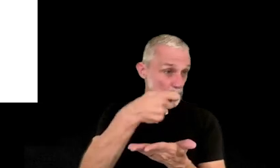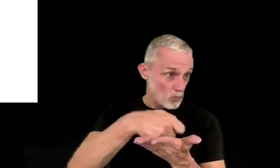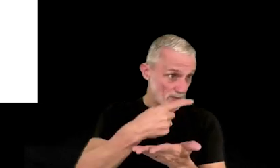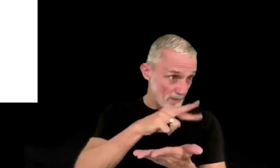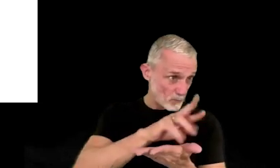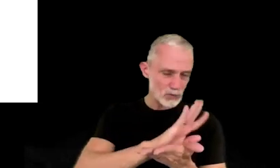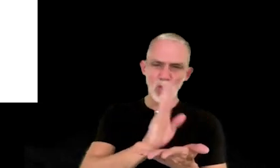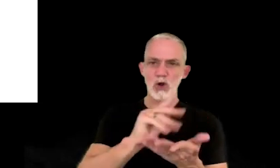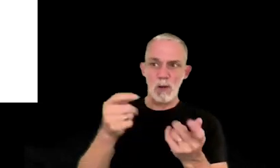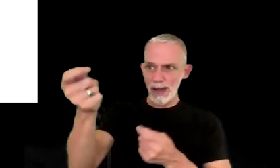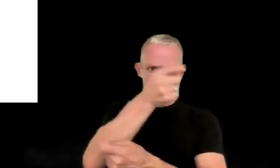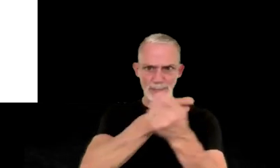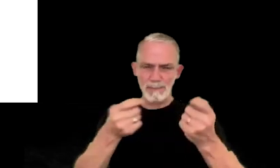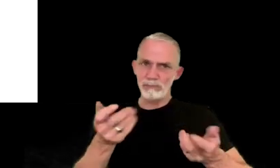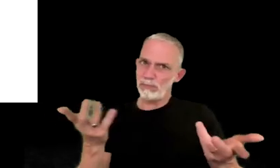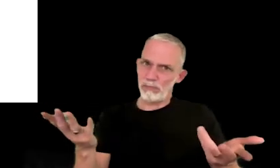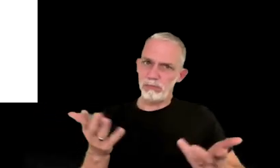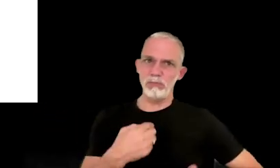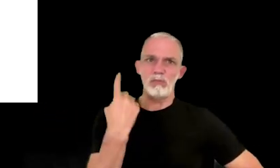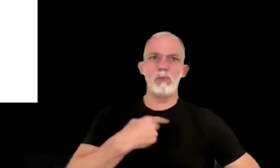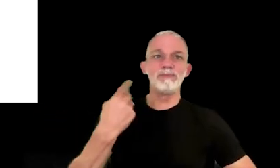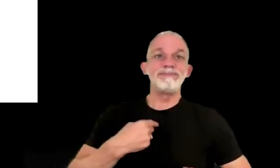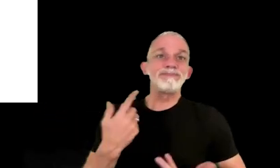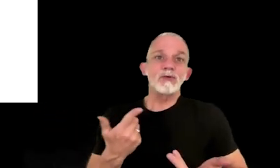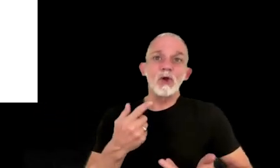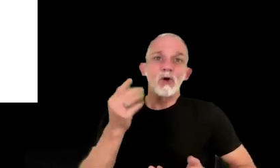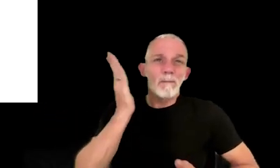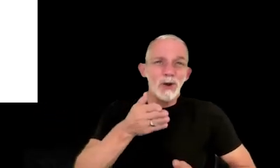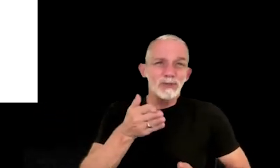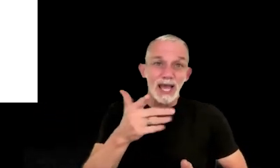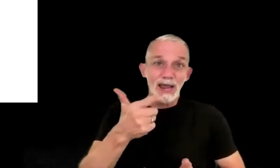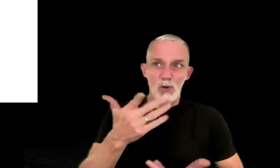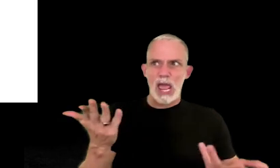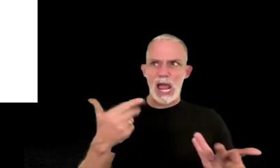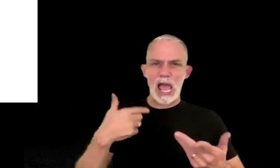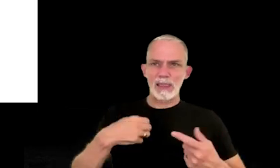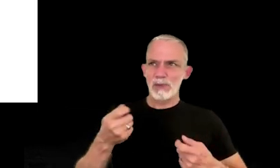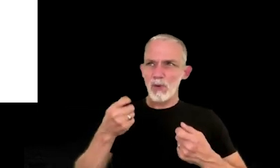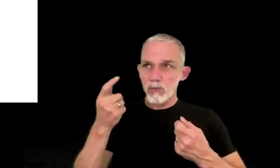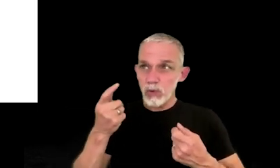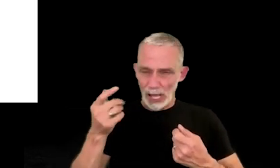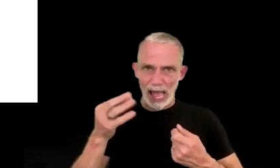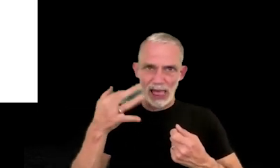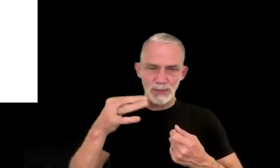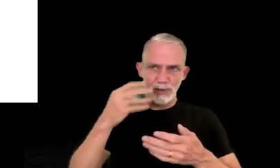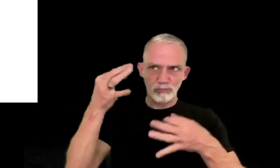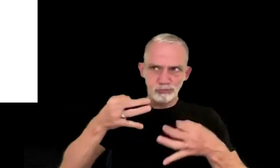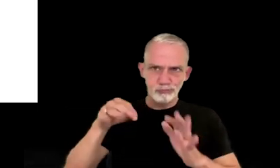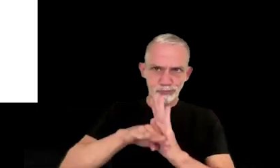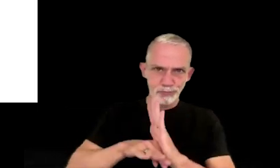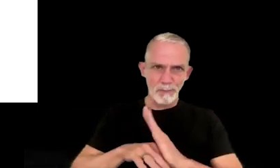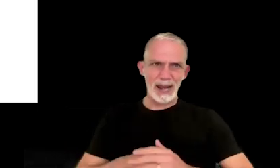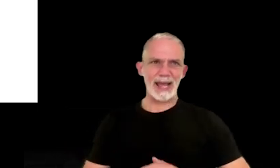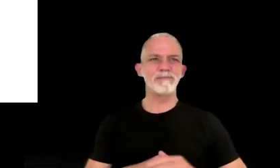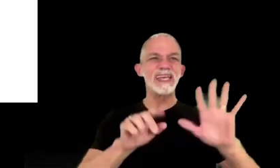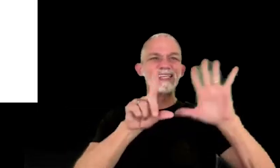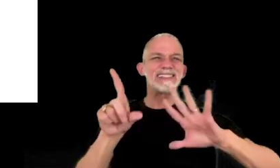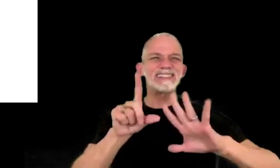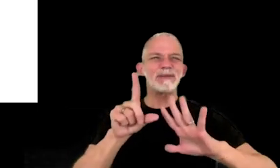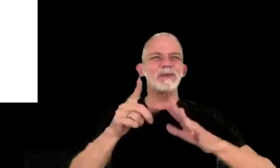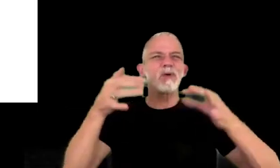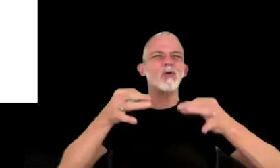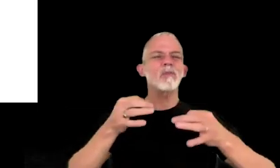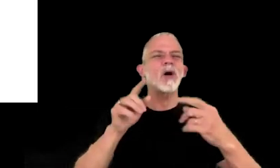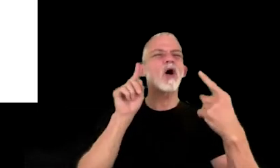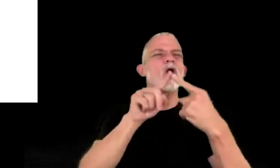distintos mercados. O sea, para nosotros no tener esa tasa, tenemos que cumplir las mismas normas que la Unión Europea. Séptimo, cumplimiento de Objetivo de Desarrollo